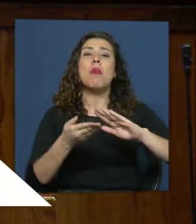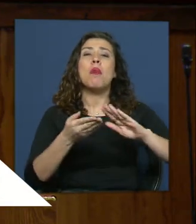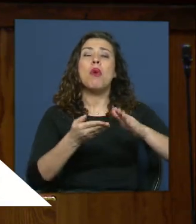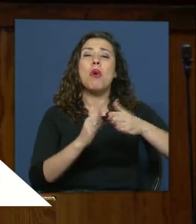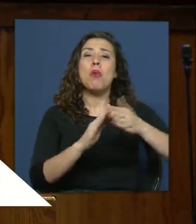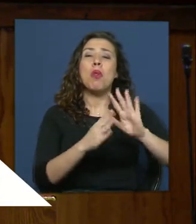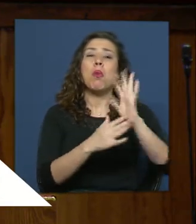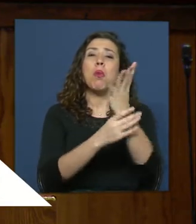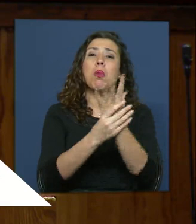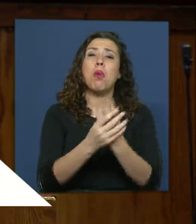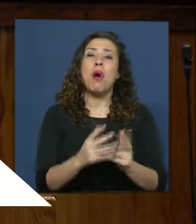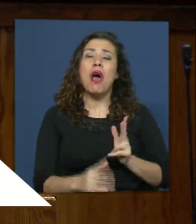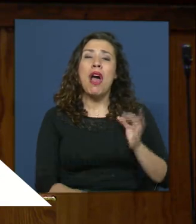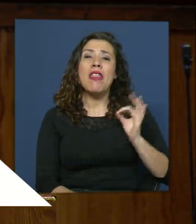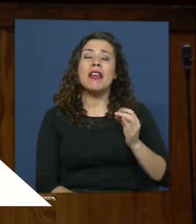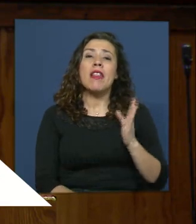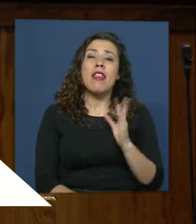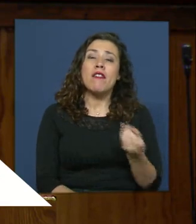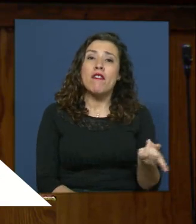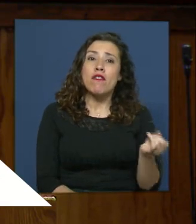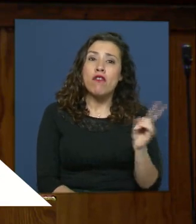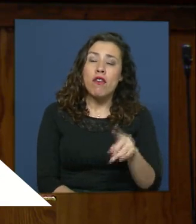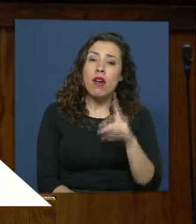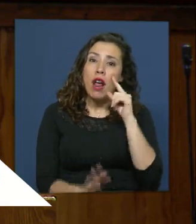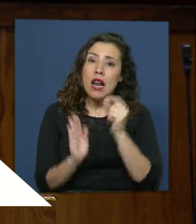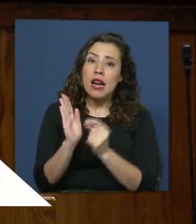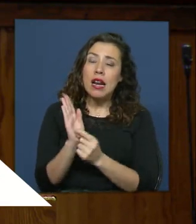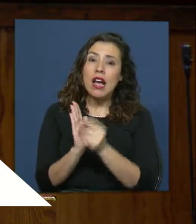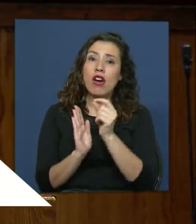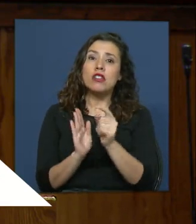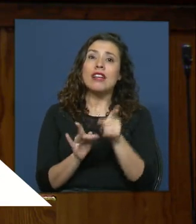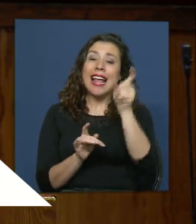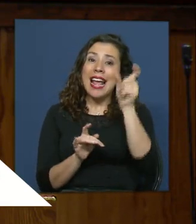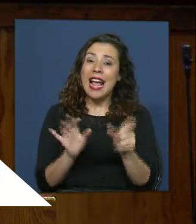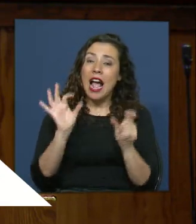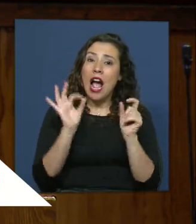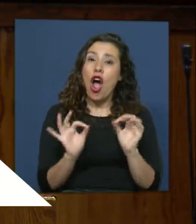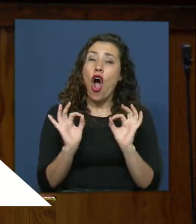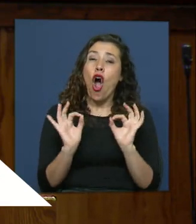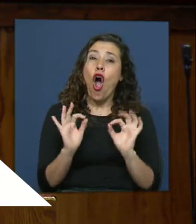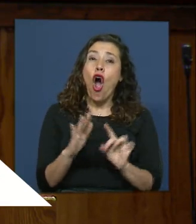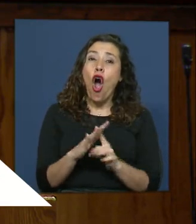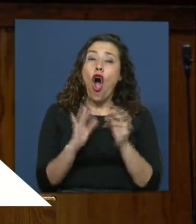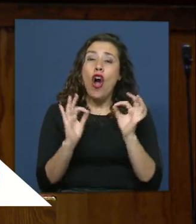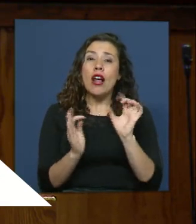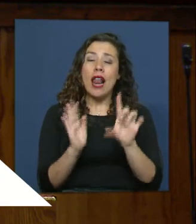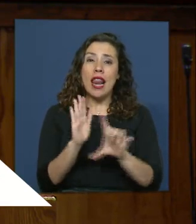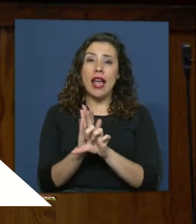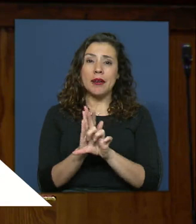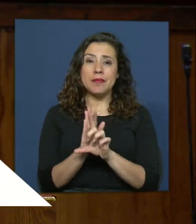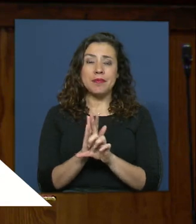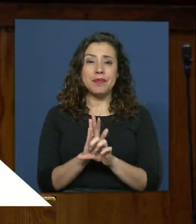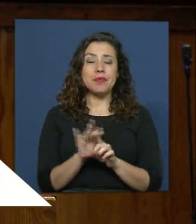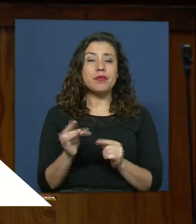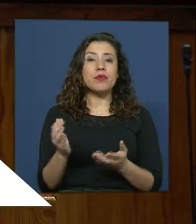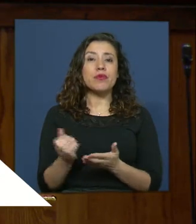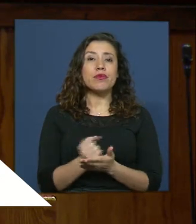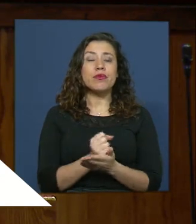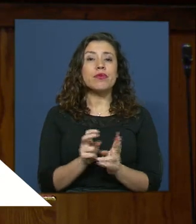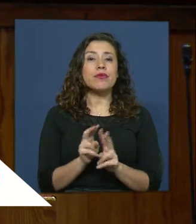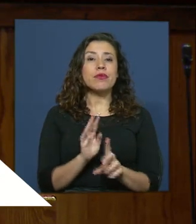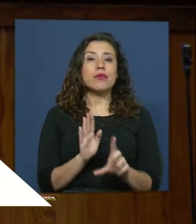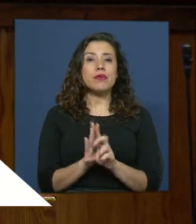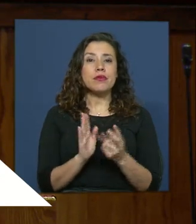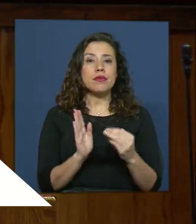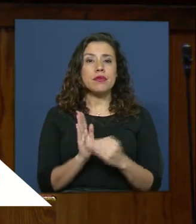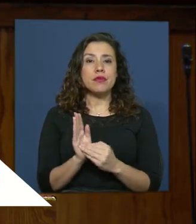que su dignidad fue restablecida, reconociéndosele su calidad originaria por ley. En este proceso se logró la dictación de la